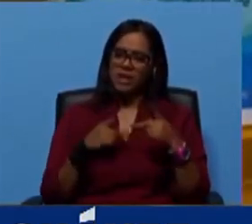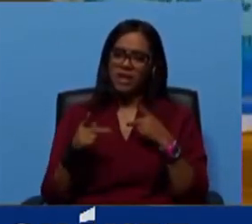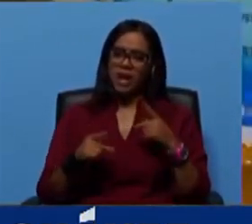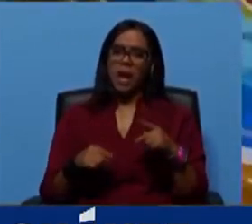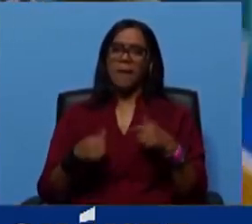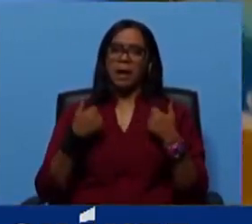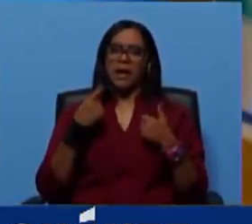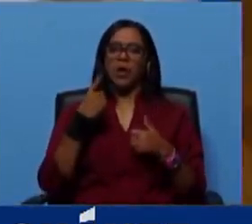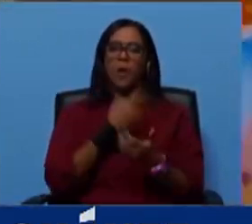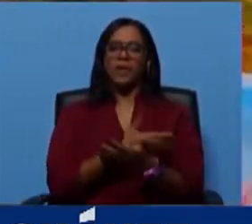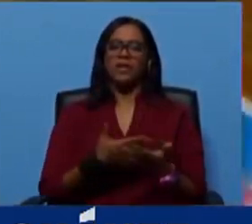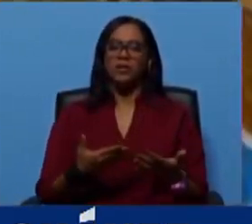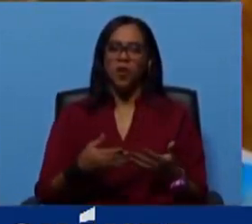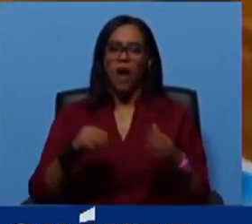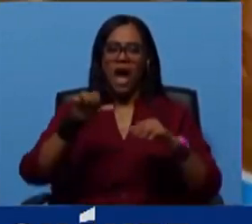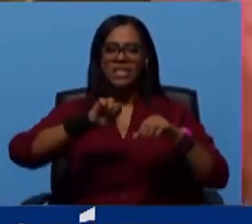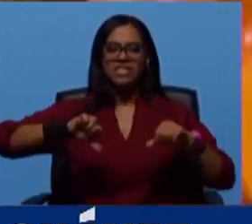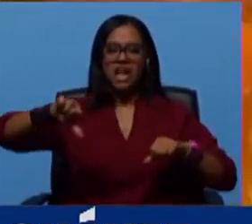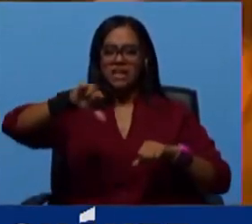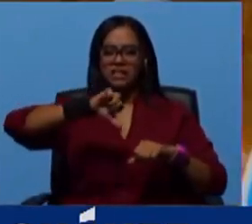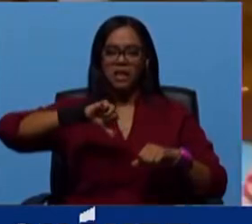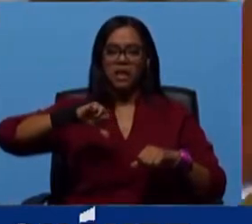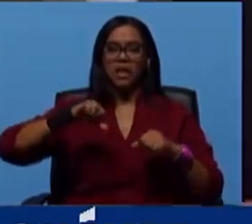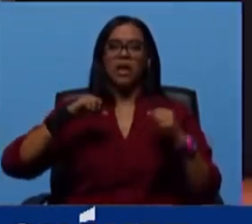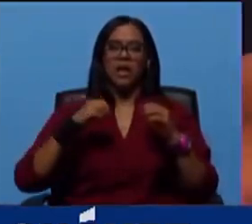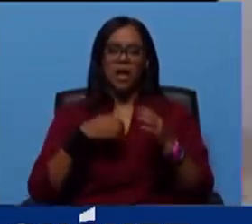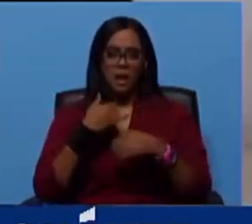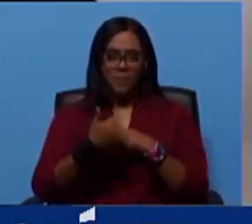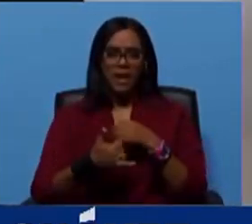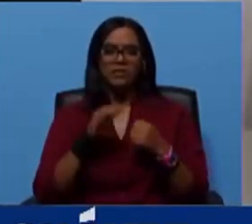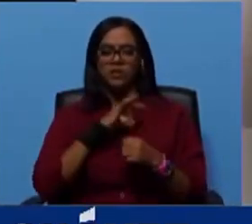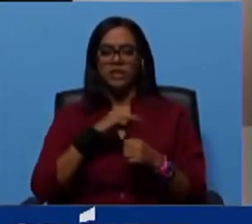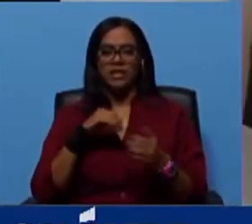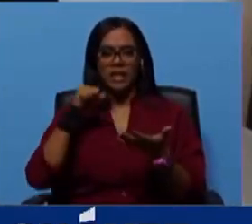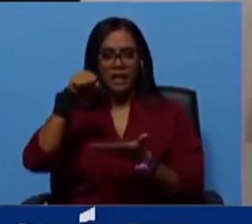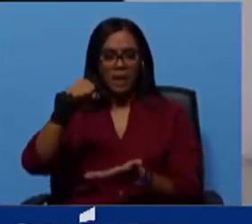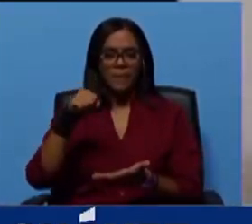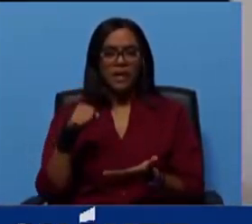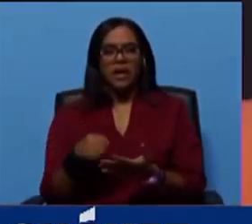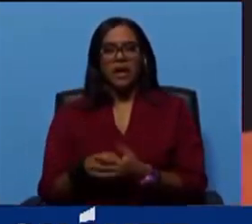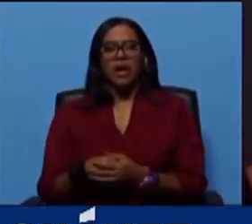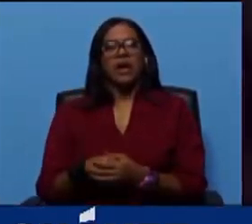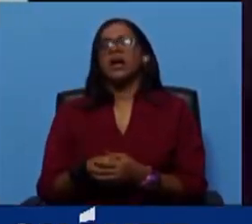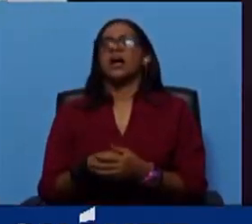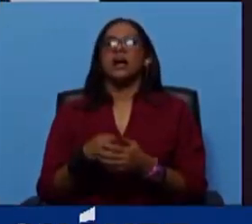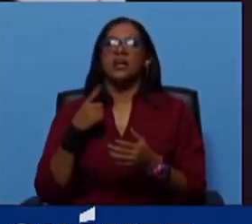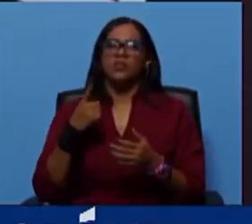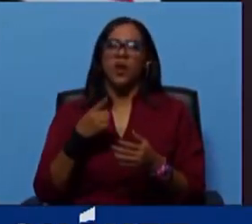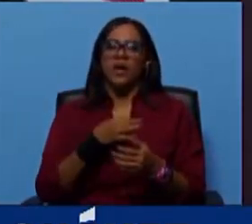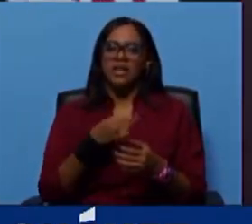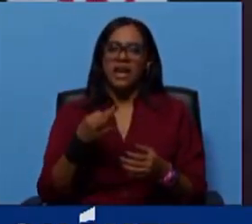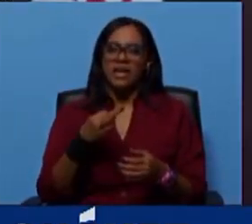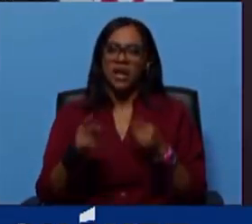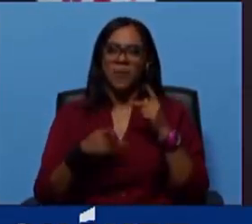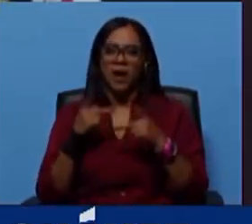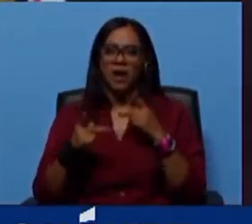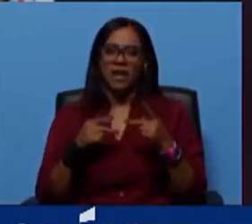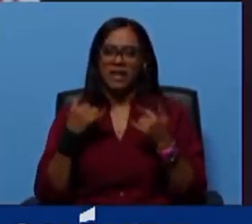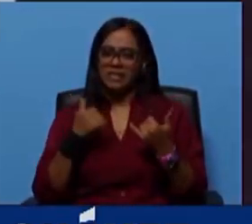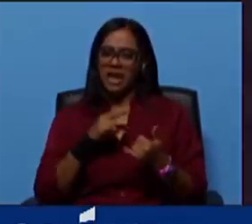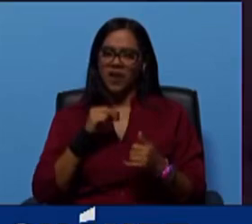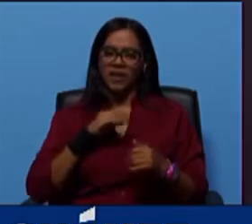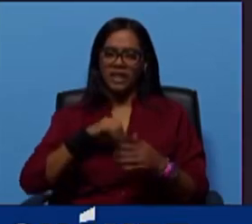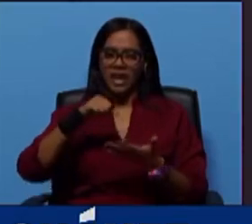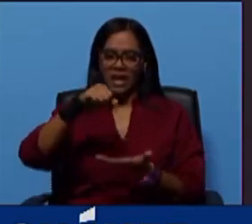de 1.000.000 de litros de aceite al plan social del CLAP, y su excedente de producción, que ya no va dirigido al CLAP, va a